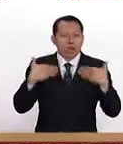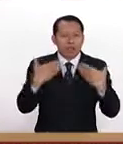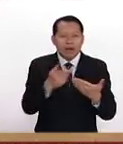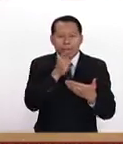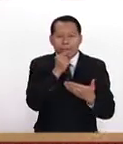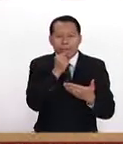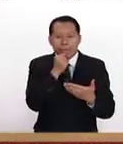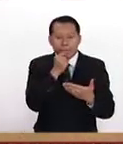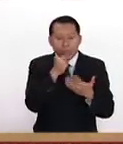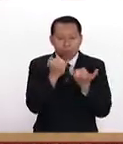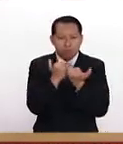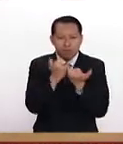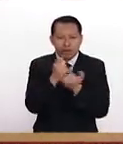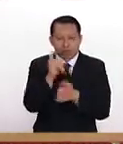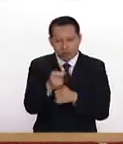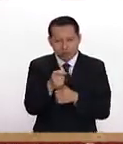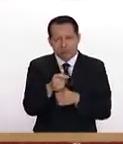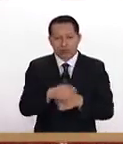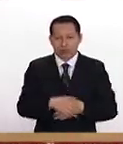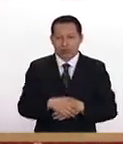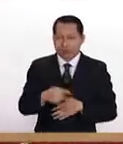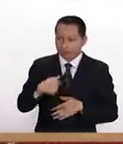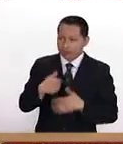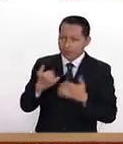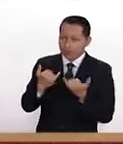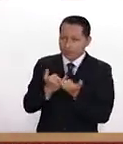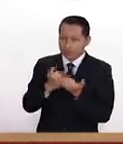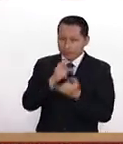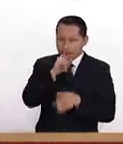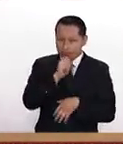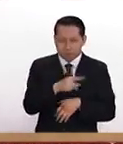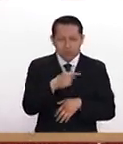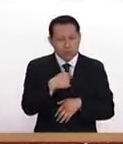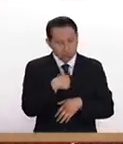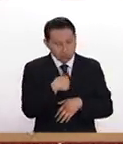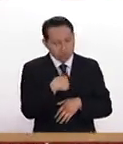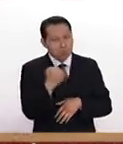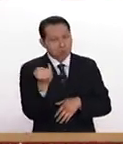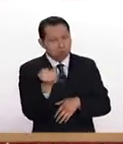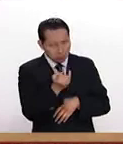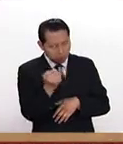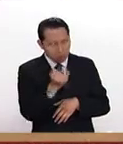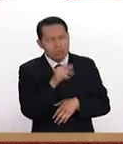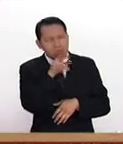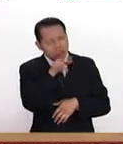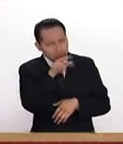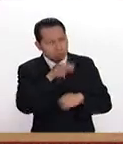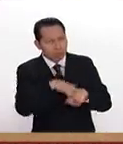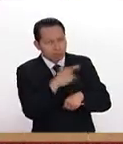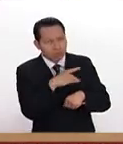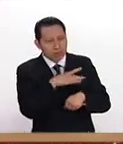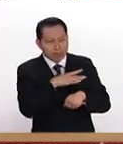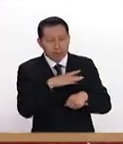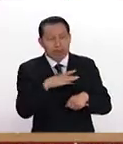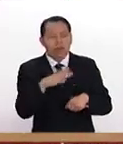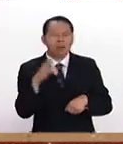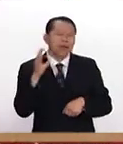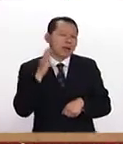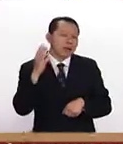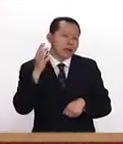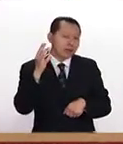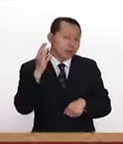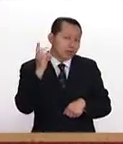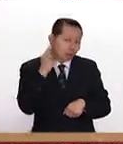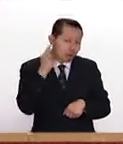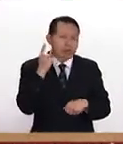ese es el dato así que me preocupa porque cuando se plantea en el congreso en el legislativo o